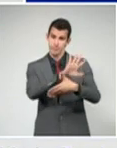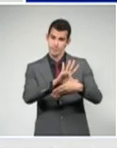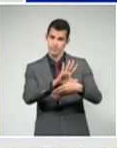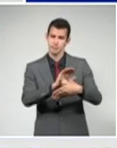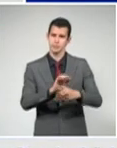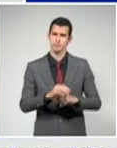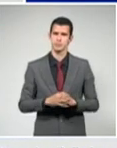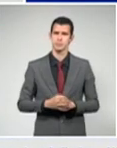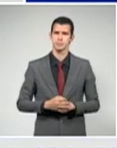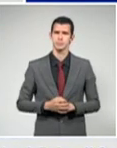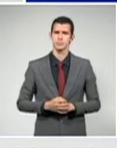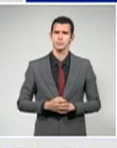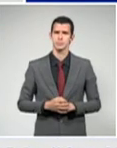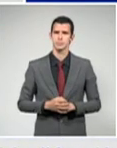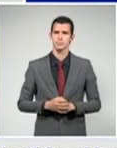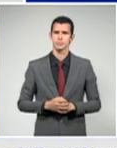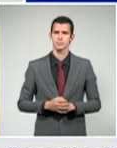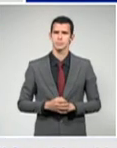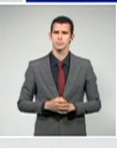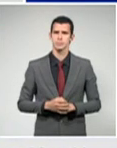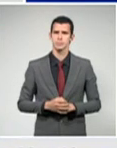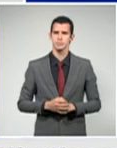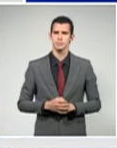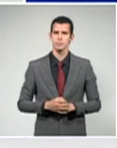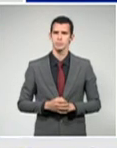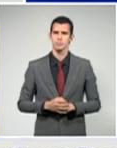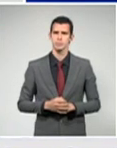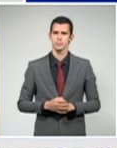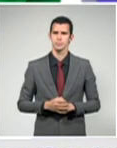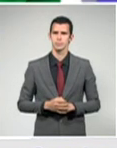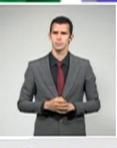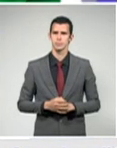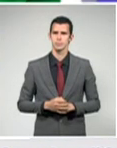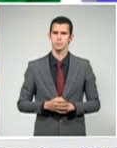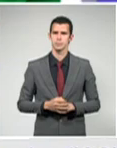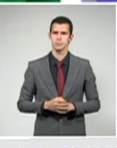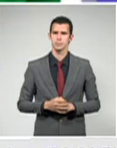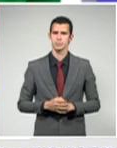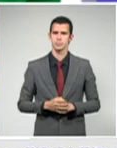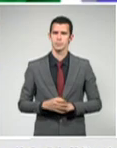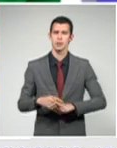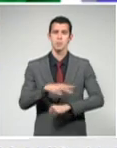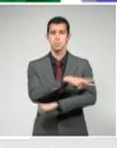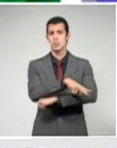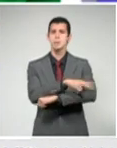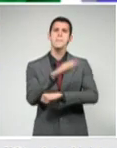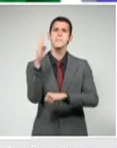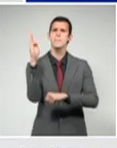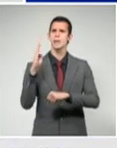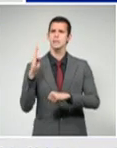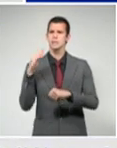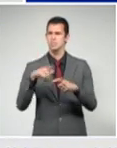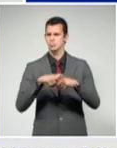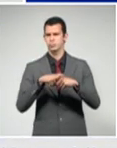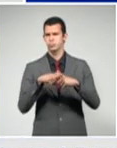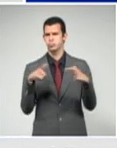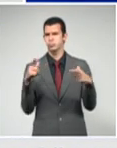el otro gráfico, el del pastel. Brasil con el mayor número de casos diagnosticados en un